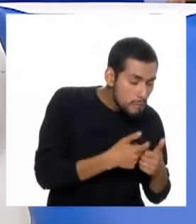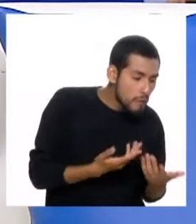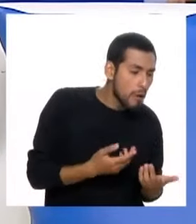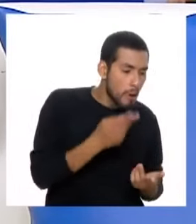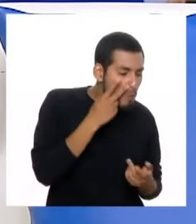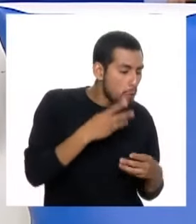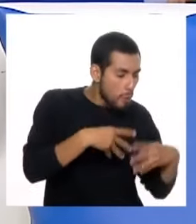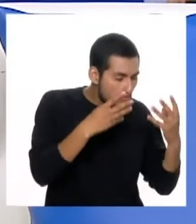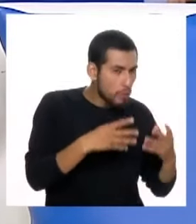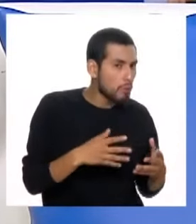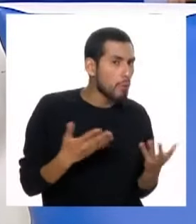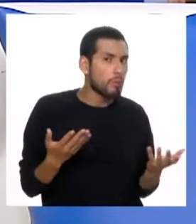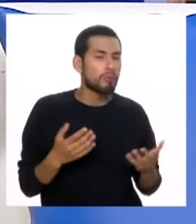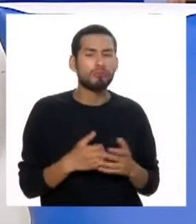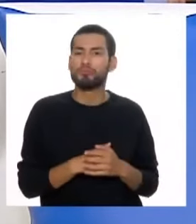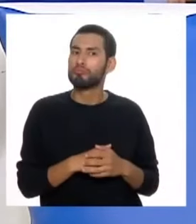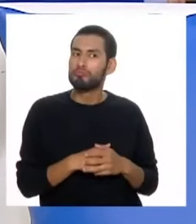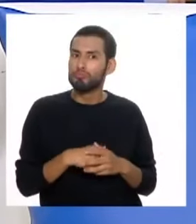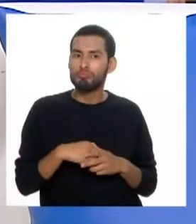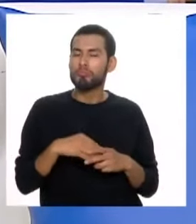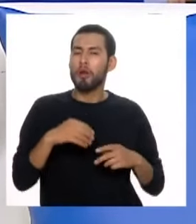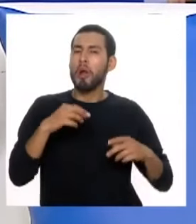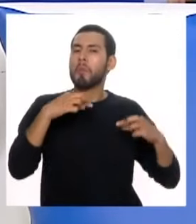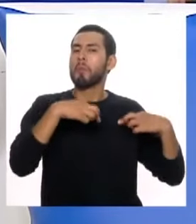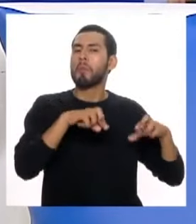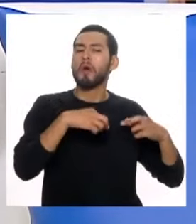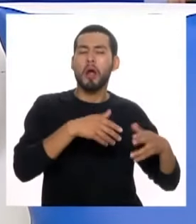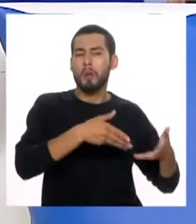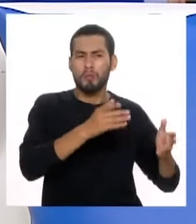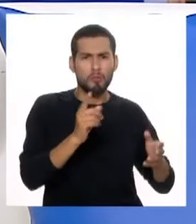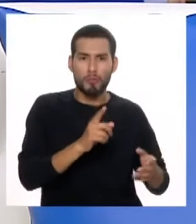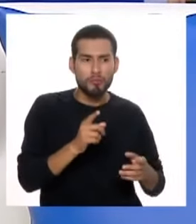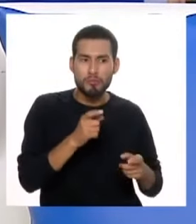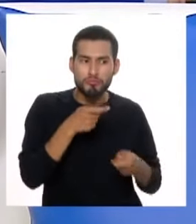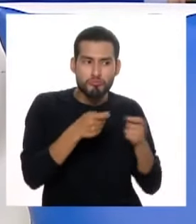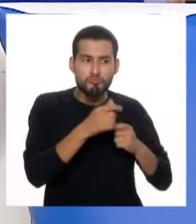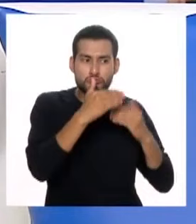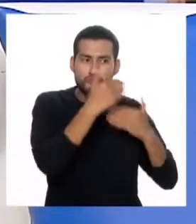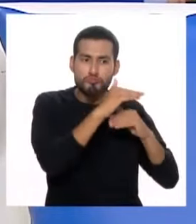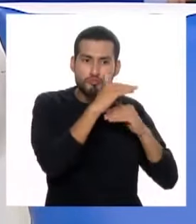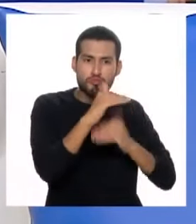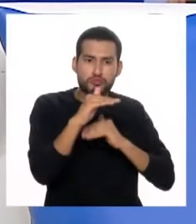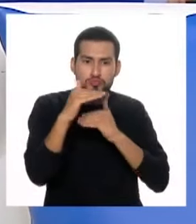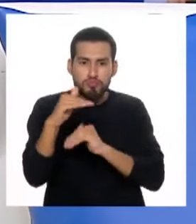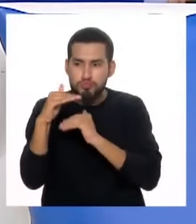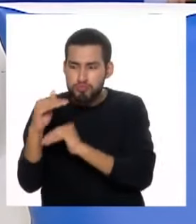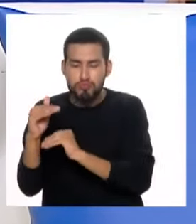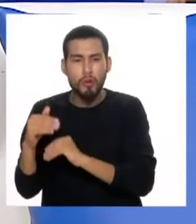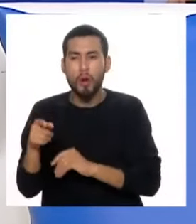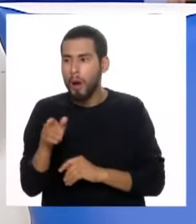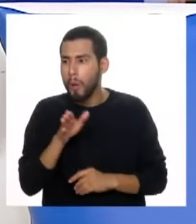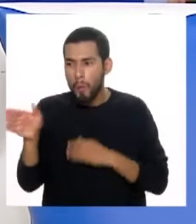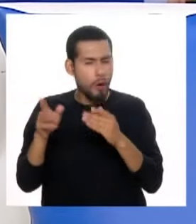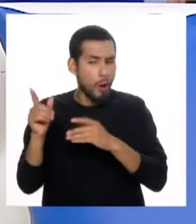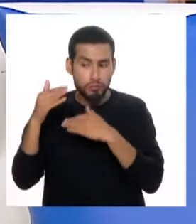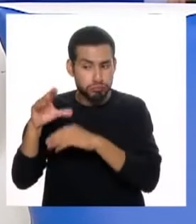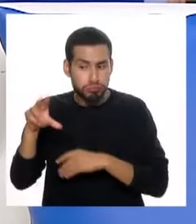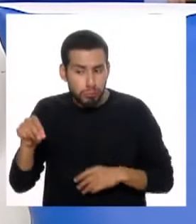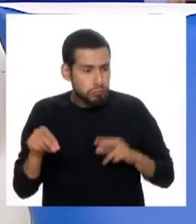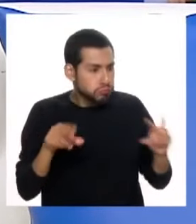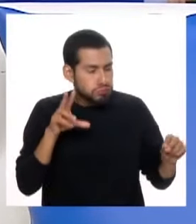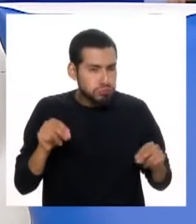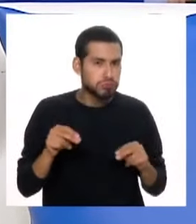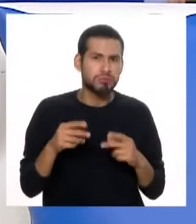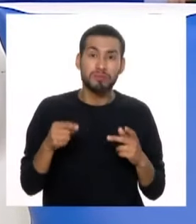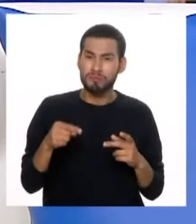el correo, no quiere darte permiso para salir, para ir a determinado lugar, para juntarte con determinadas personas. A